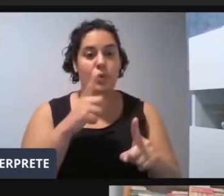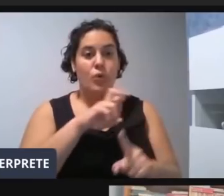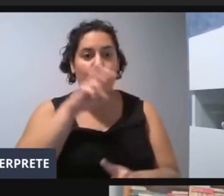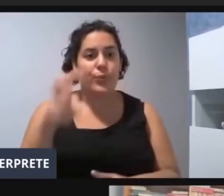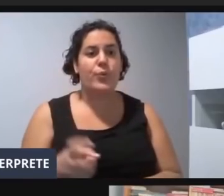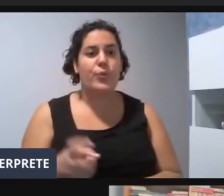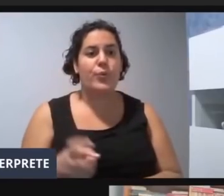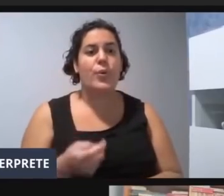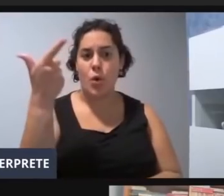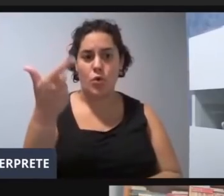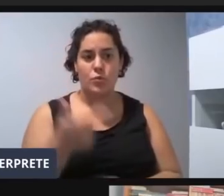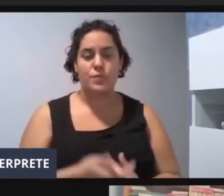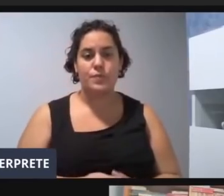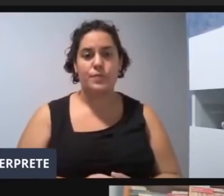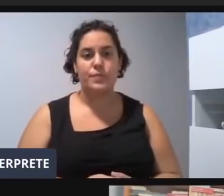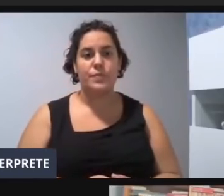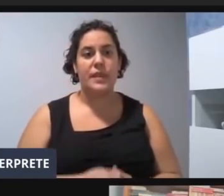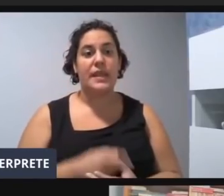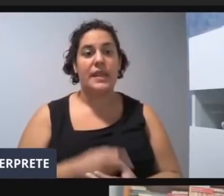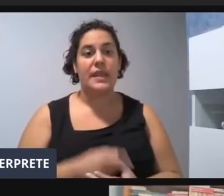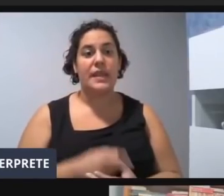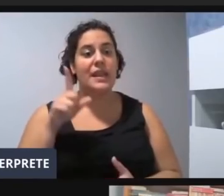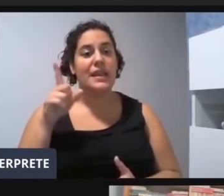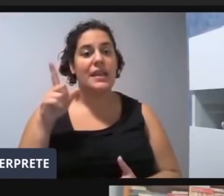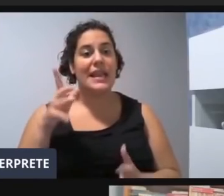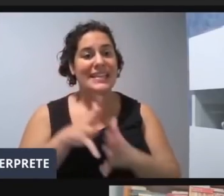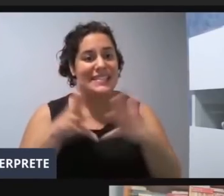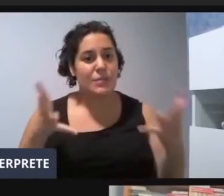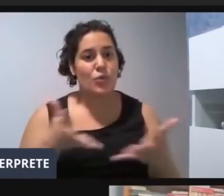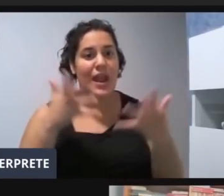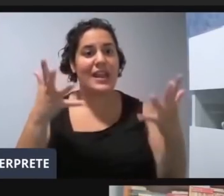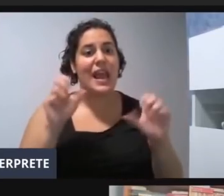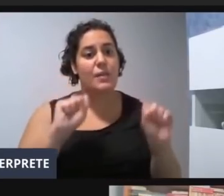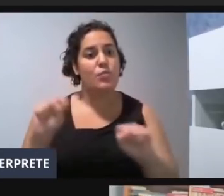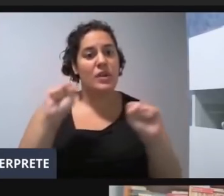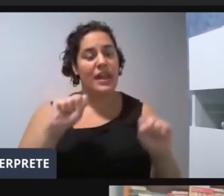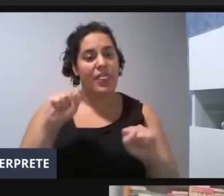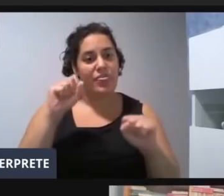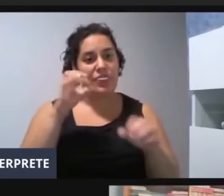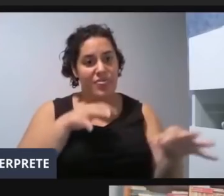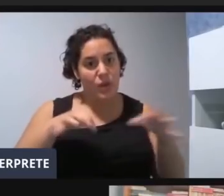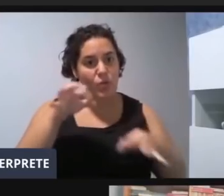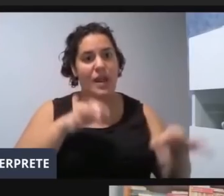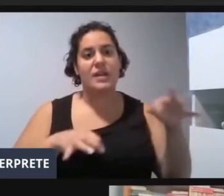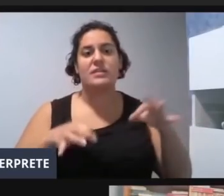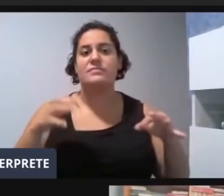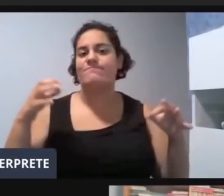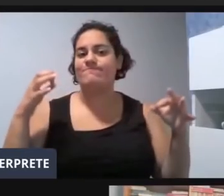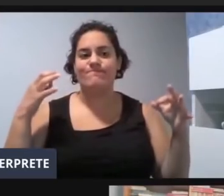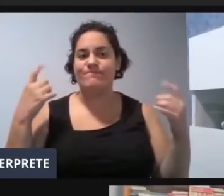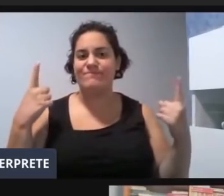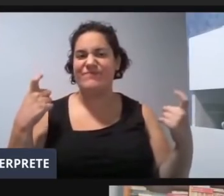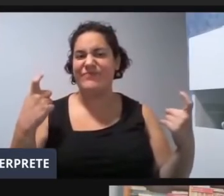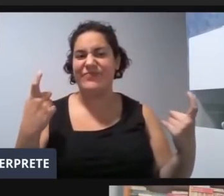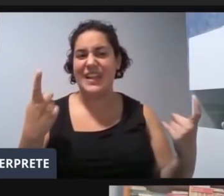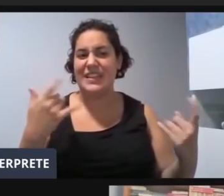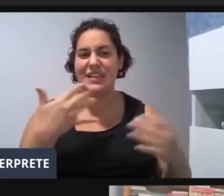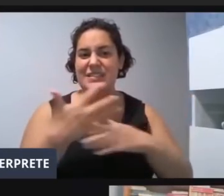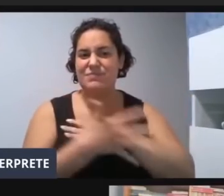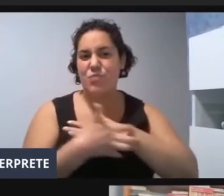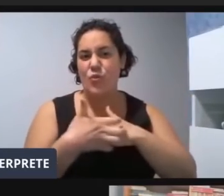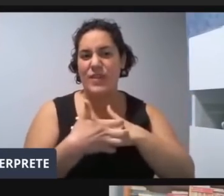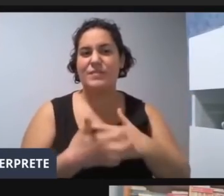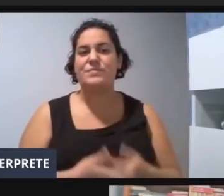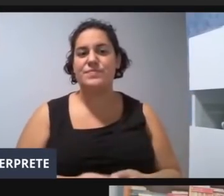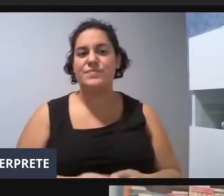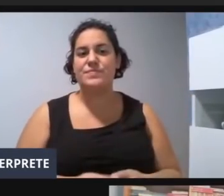nada. la inmunidad celular. Eran mucho más fáciles, luego había que ir seguro a por estas, en primera línea, sin ninguna duda. La estrategia mundial me